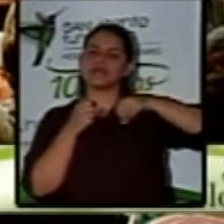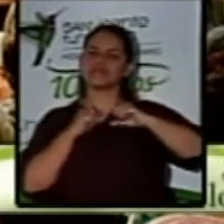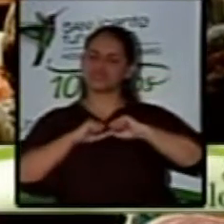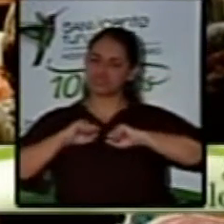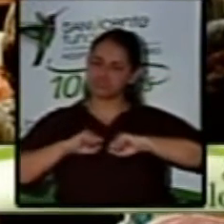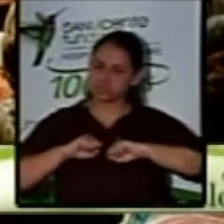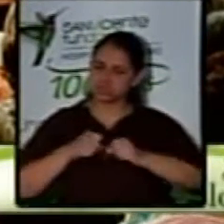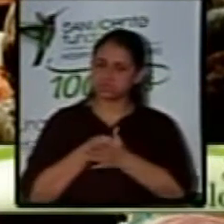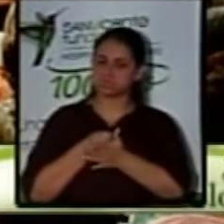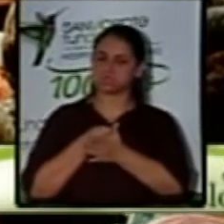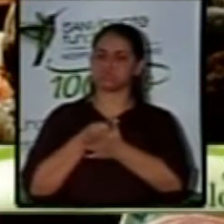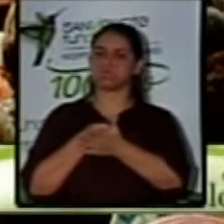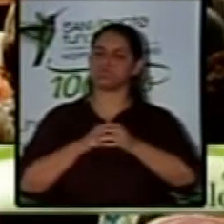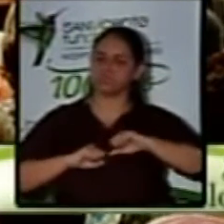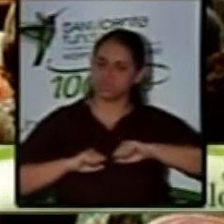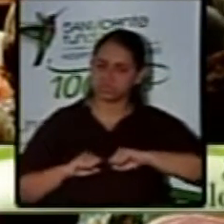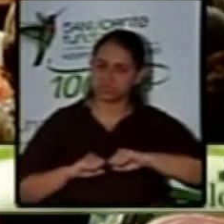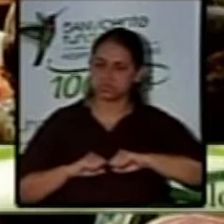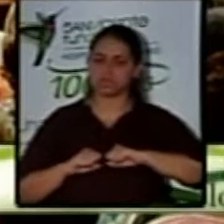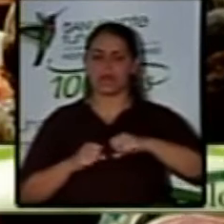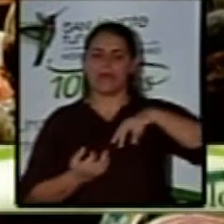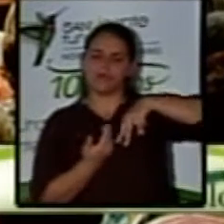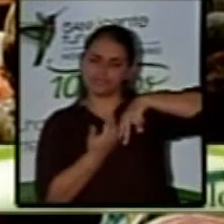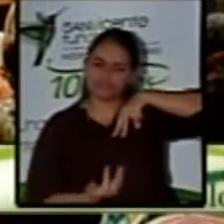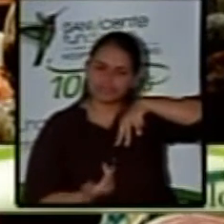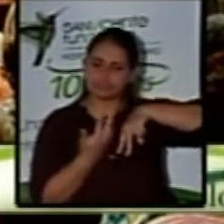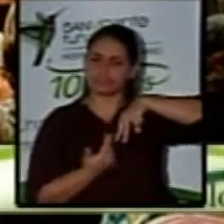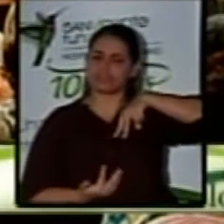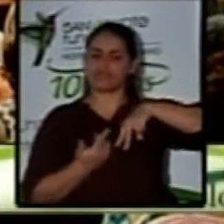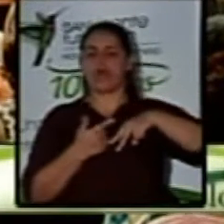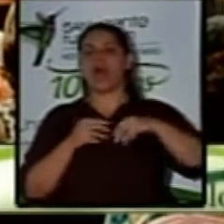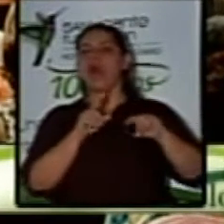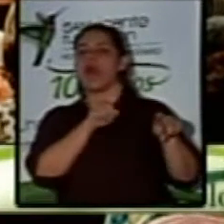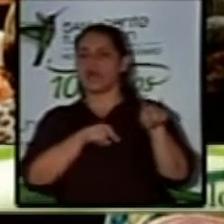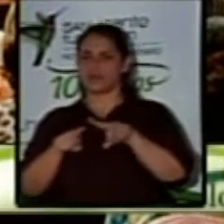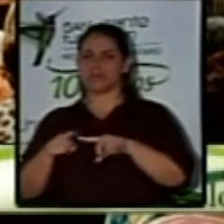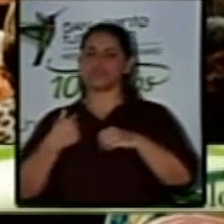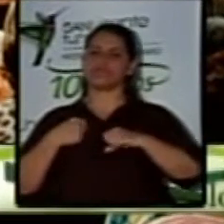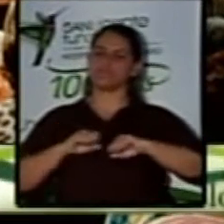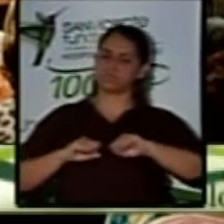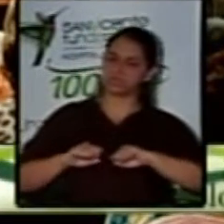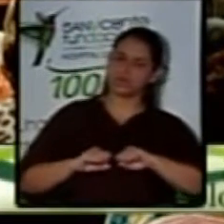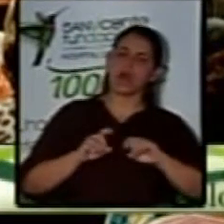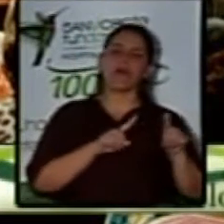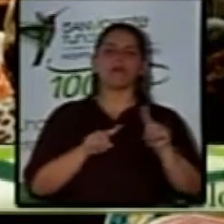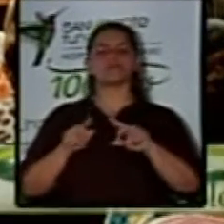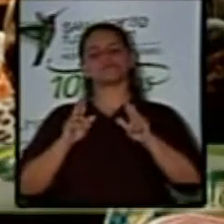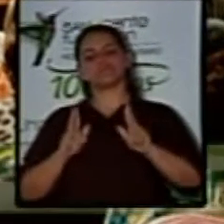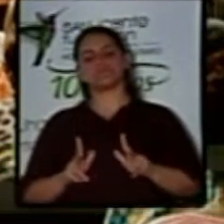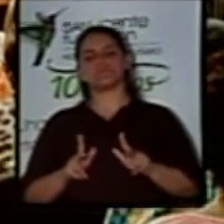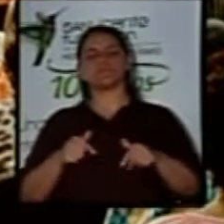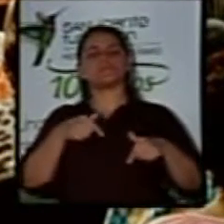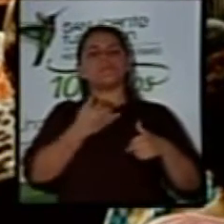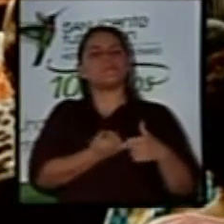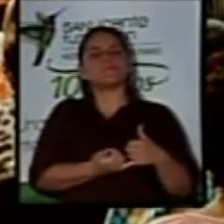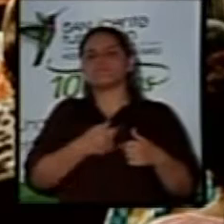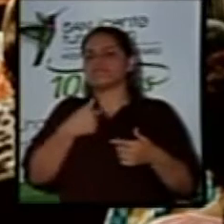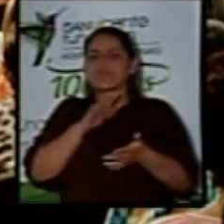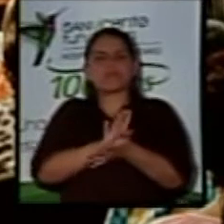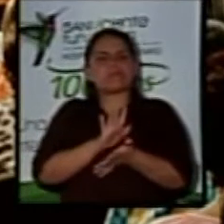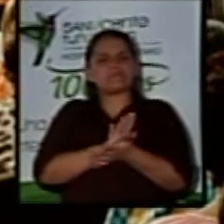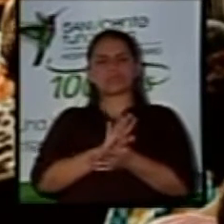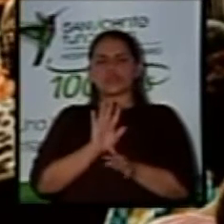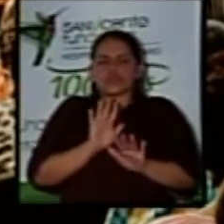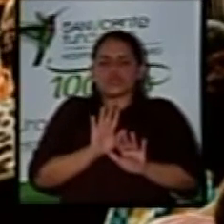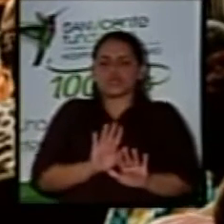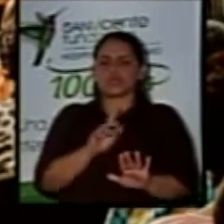musculares, cuando la persona está en actividad o si está en reposo, van a funcionar automáticamente